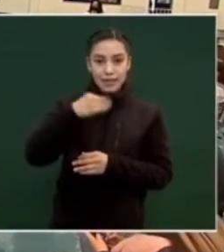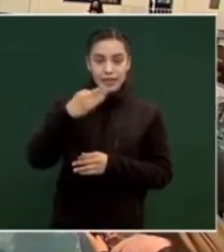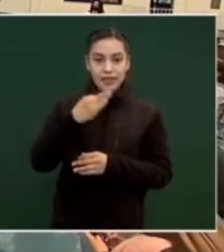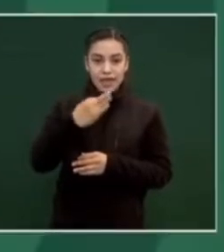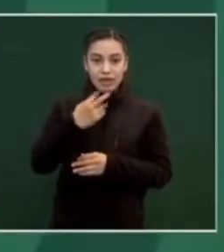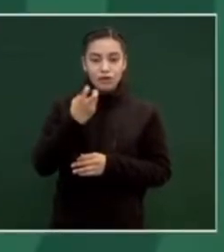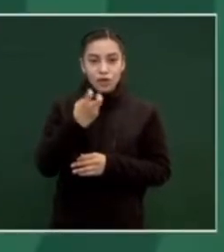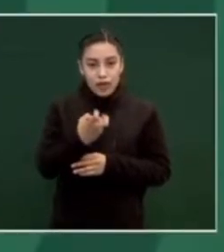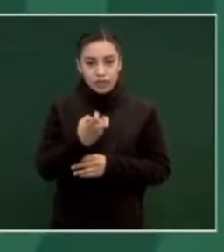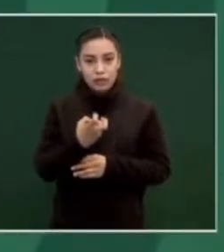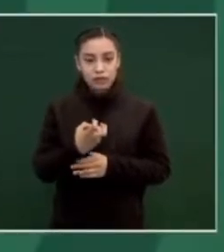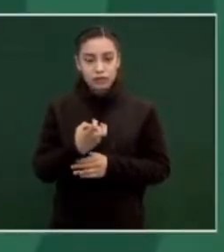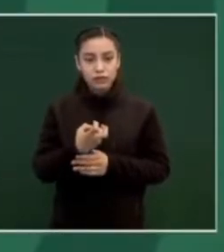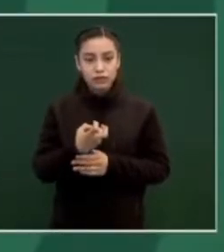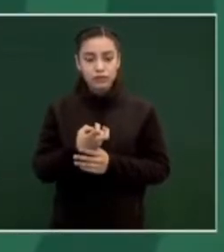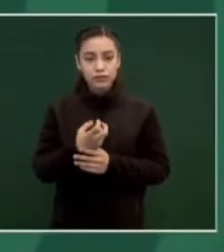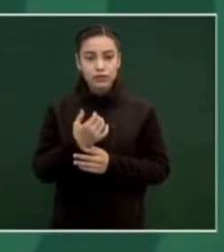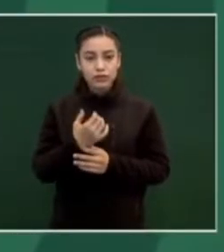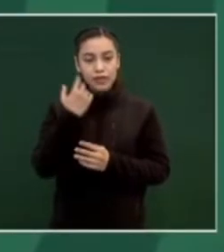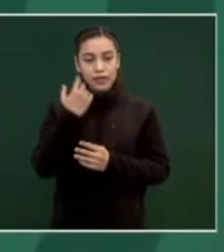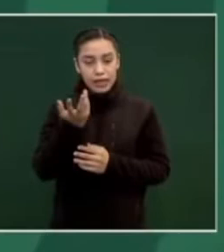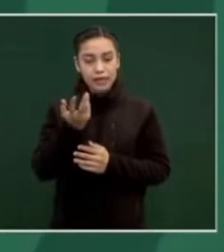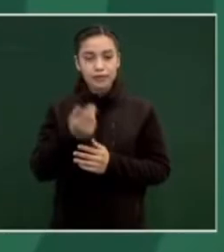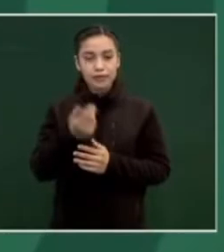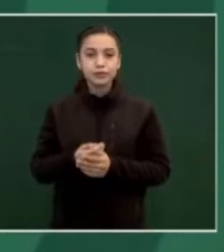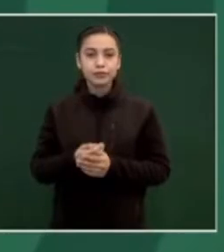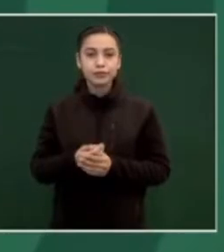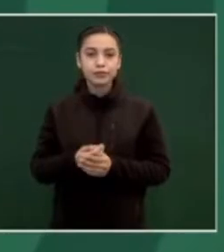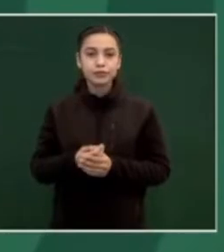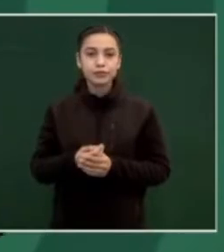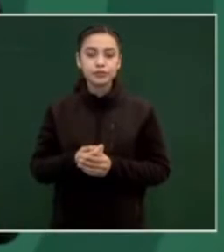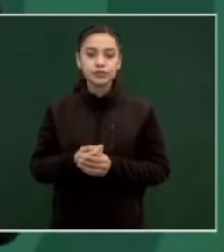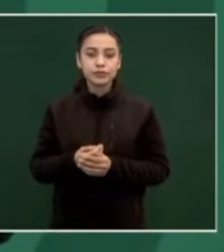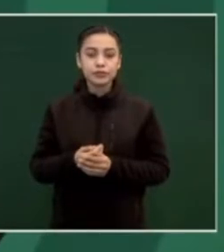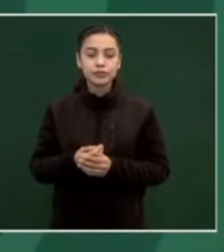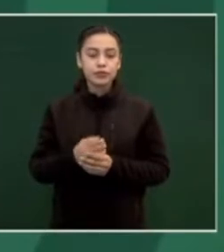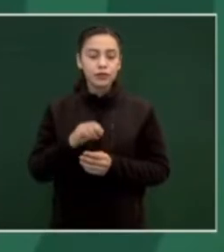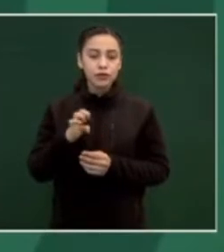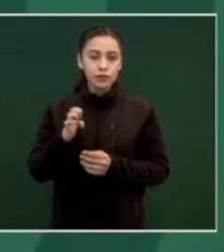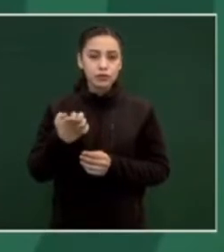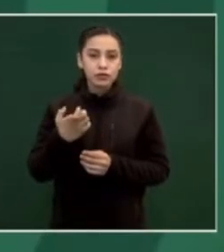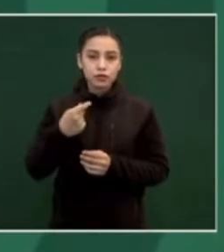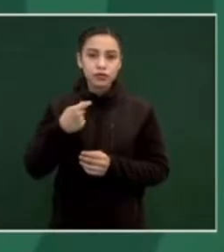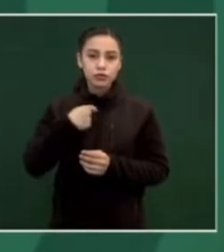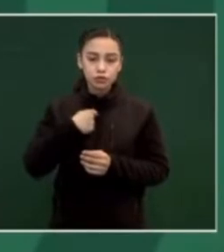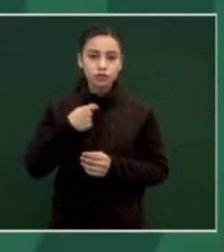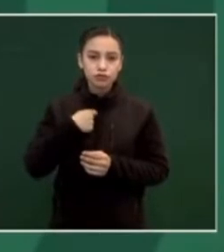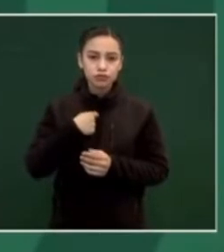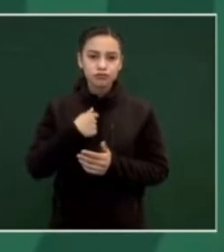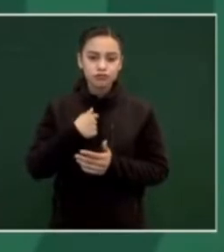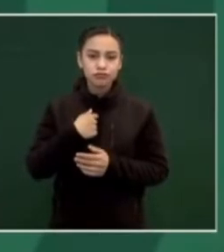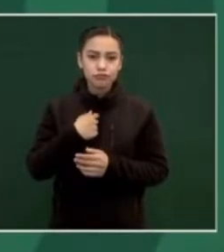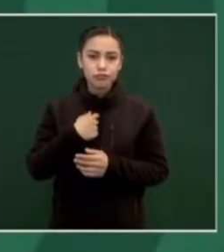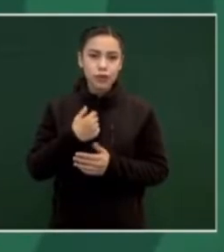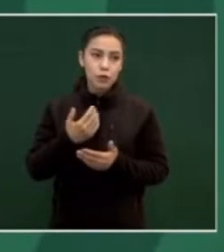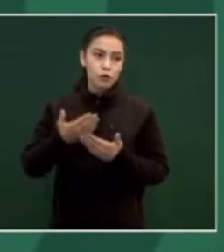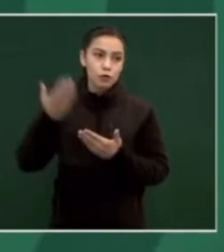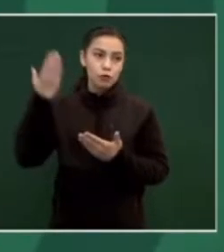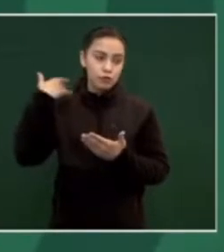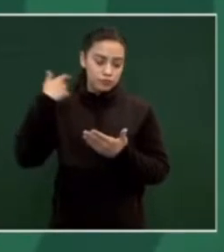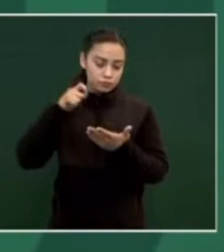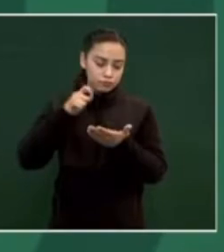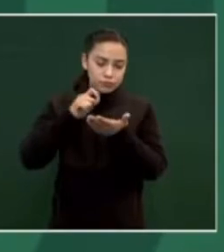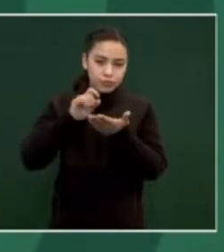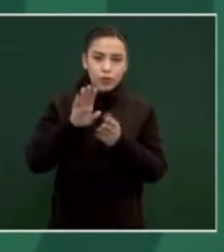es ahora sí que este tomo nota desde hace tiempo